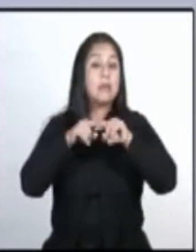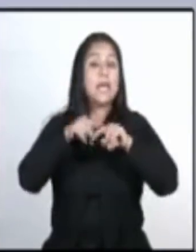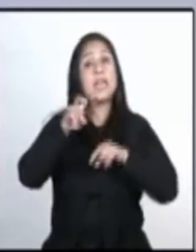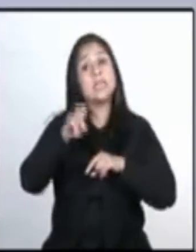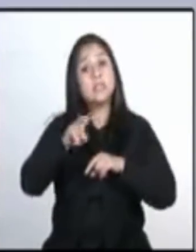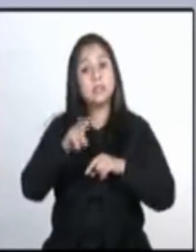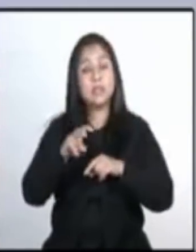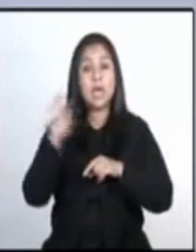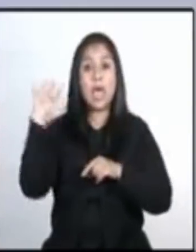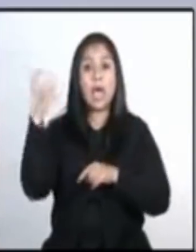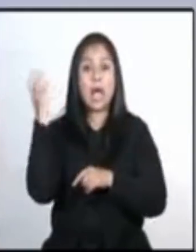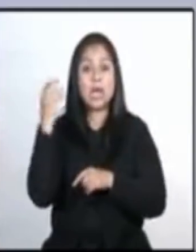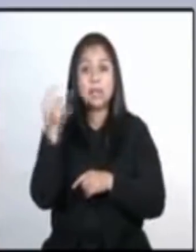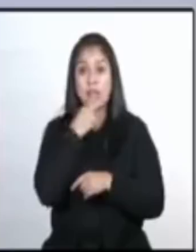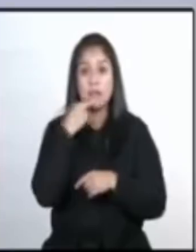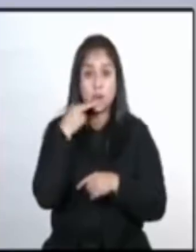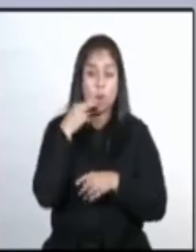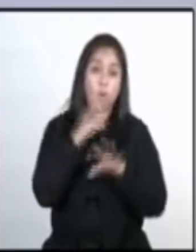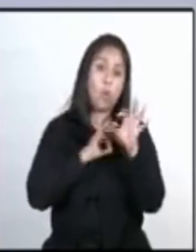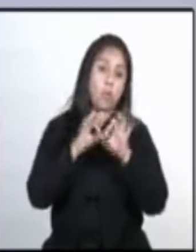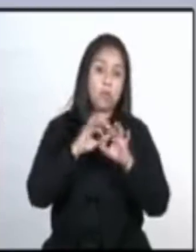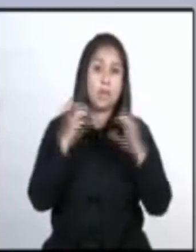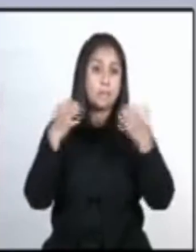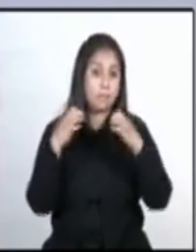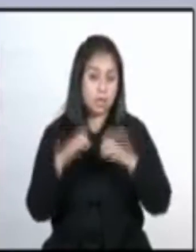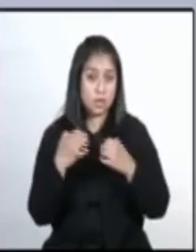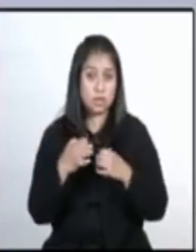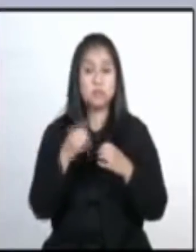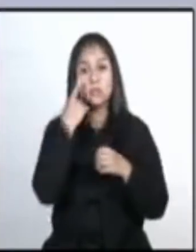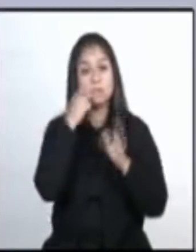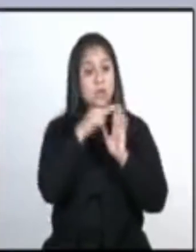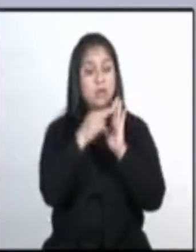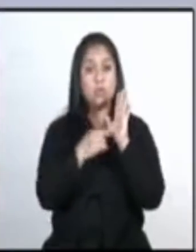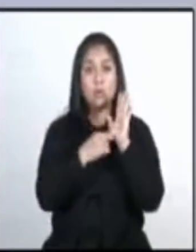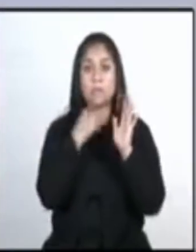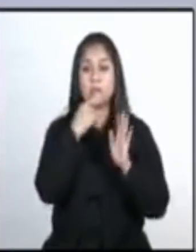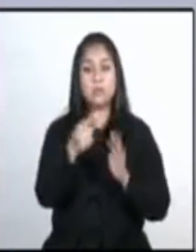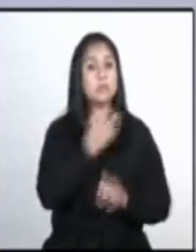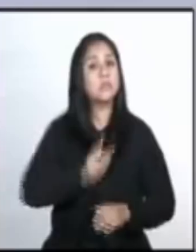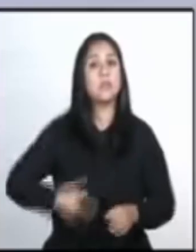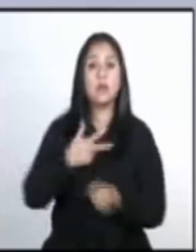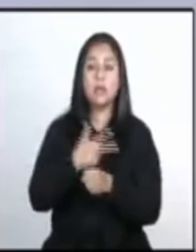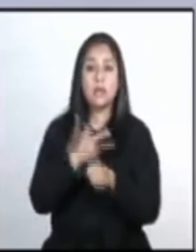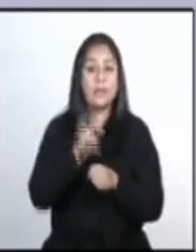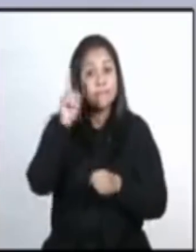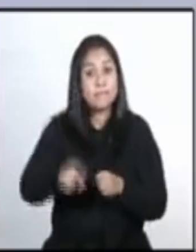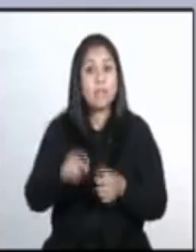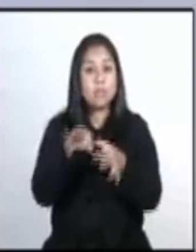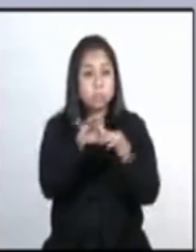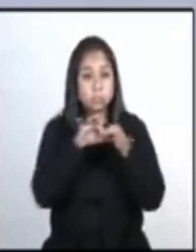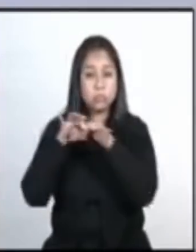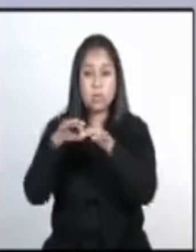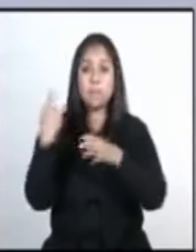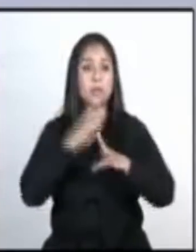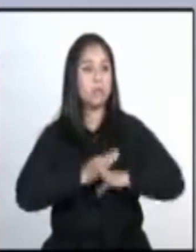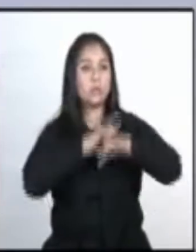calamidad y considerando que la norma constitucional consagra que el Estado de Guatemala se organiza para proteger a la persona y a